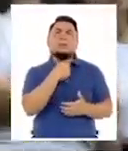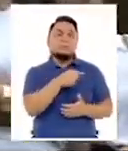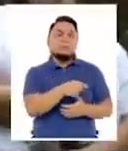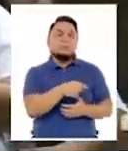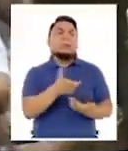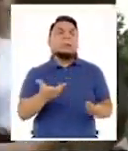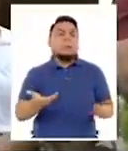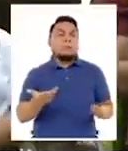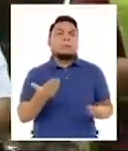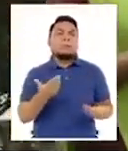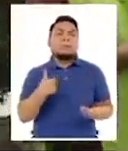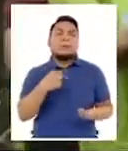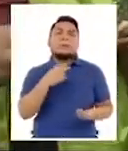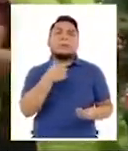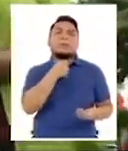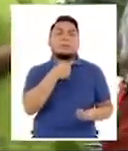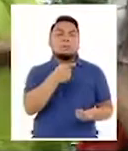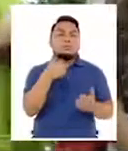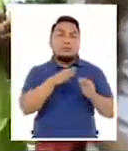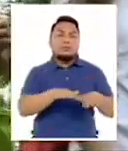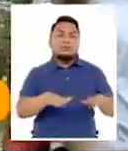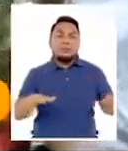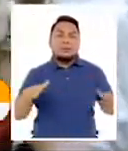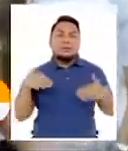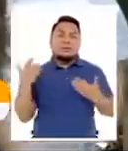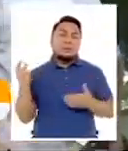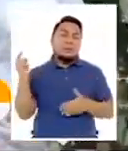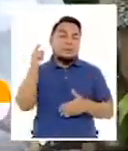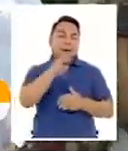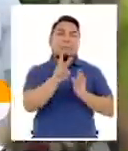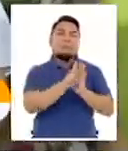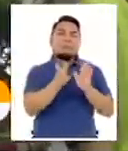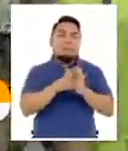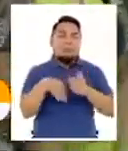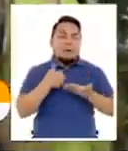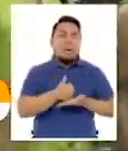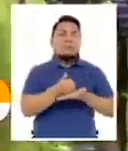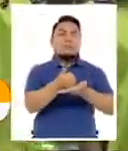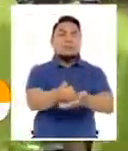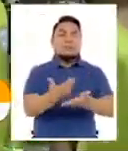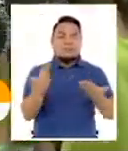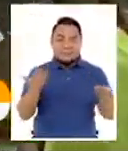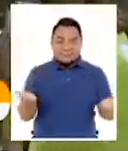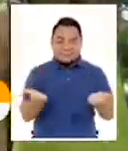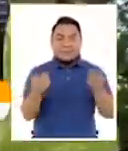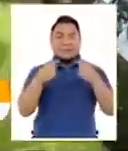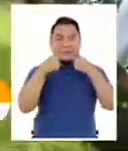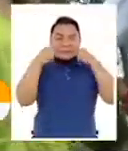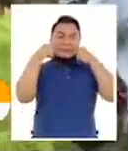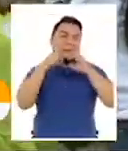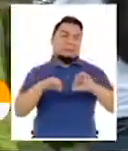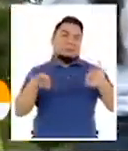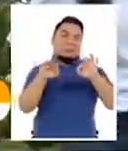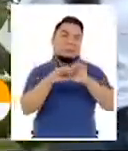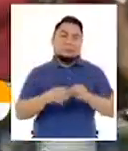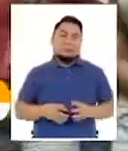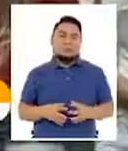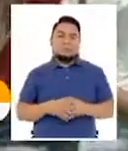Para mí que estoy estudiando medicina y me gusta mucho la parte de niños, poder ayudar y sacar una sonrisa era lo más